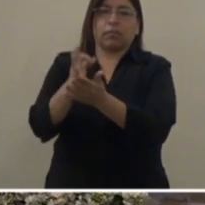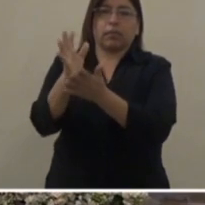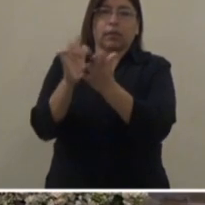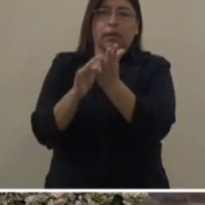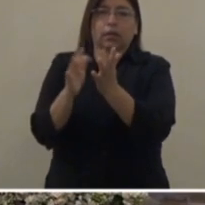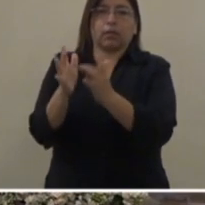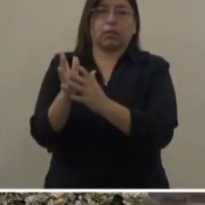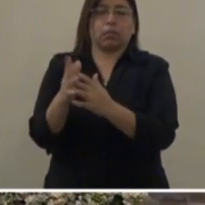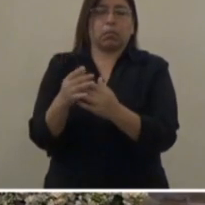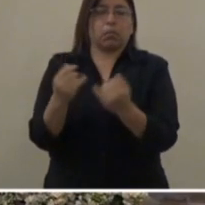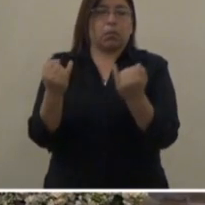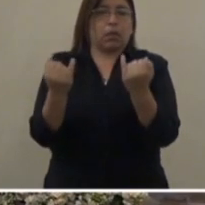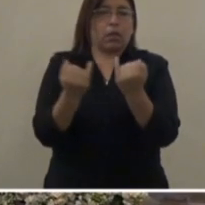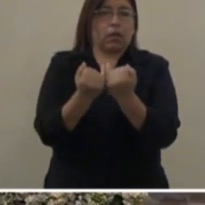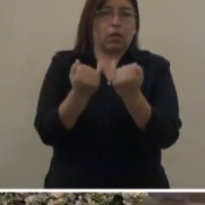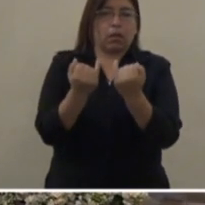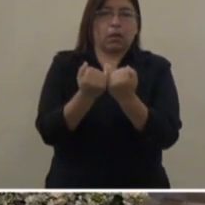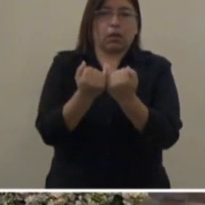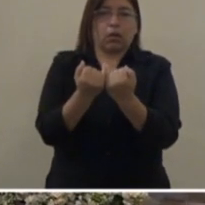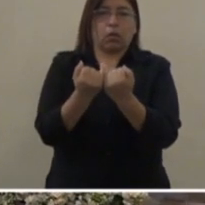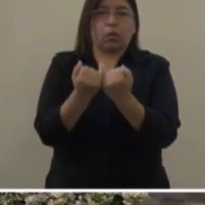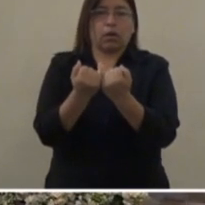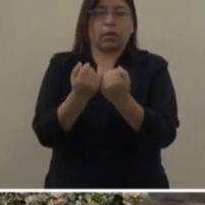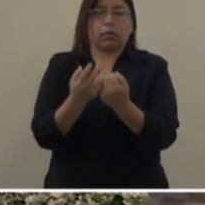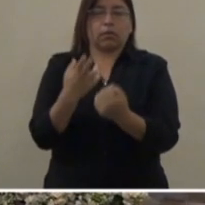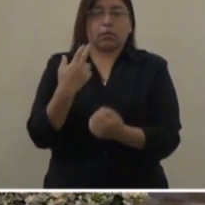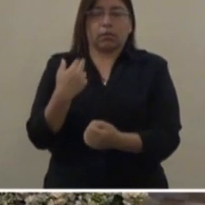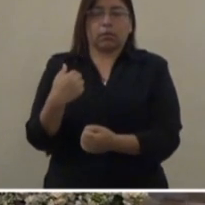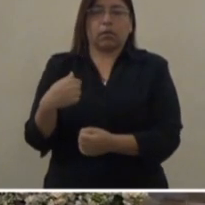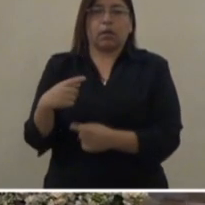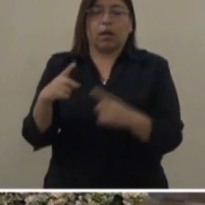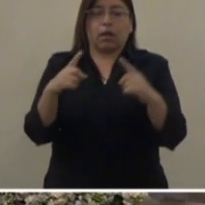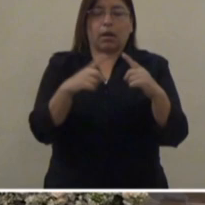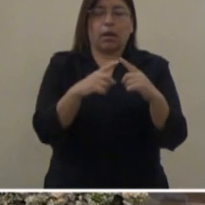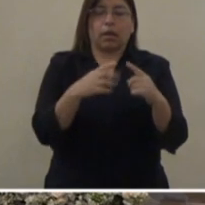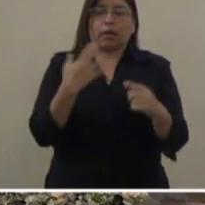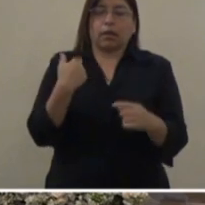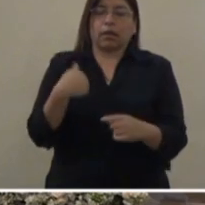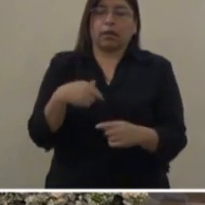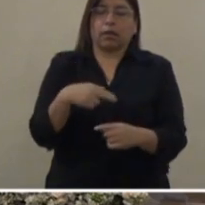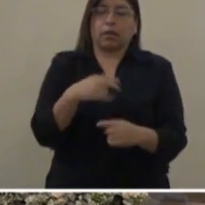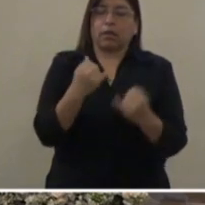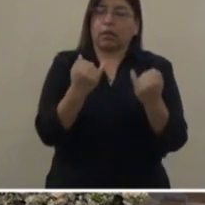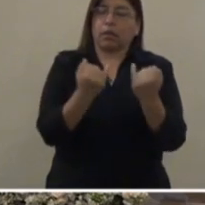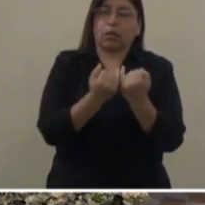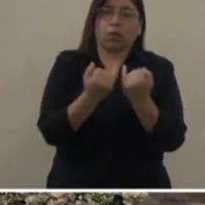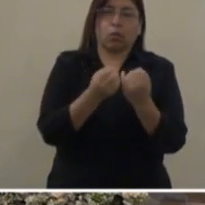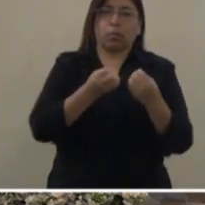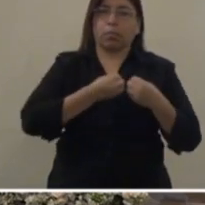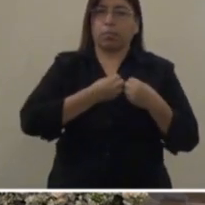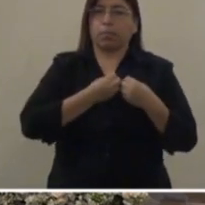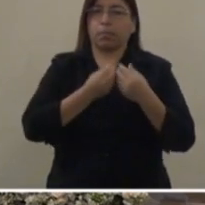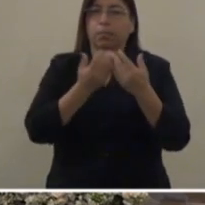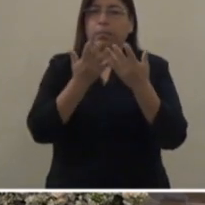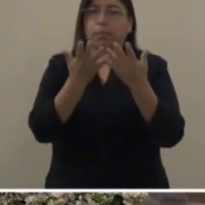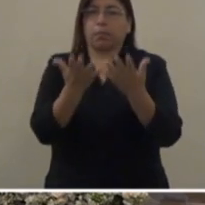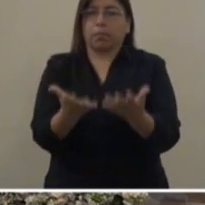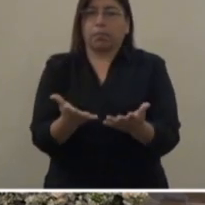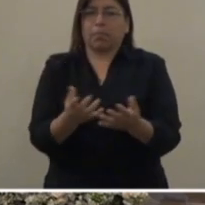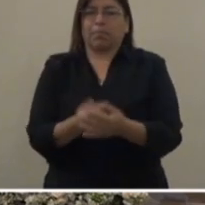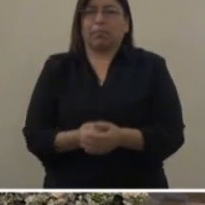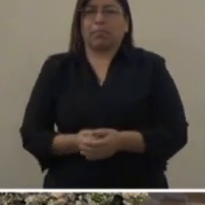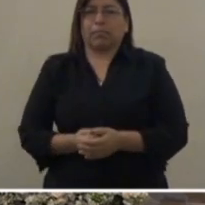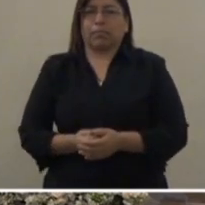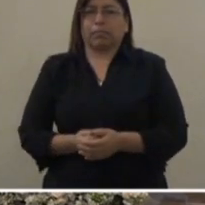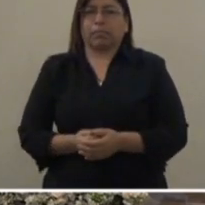Iglesia quiere ser misericordiosa como Cristo. ¿Qué